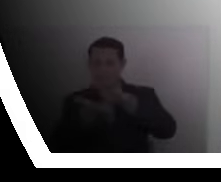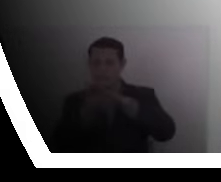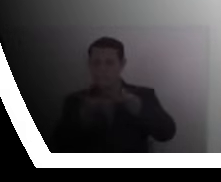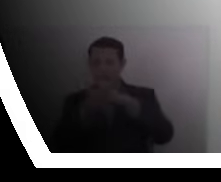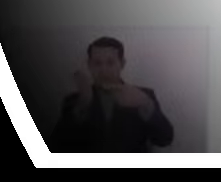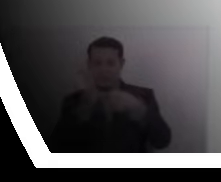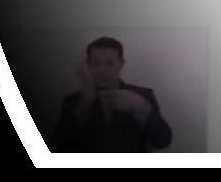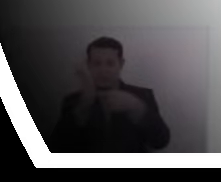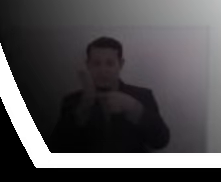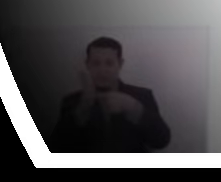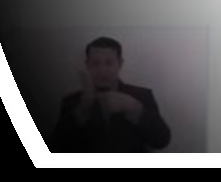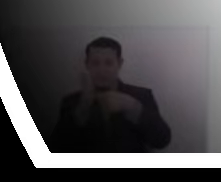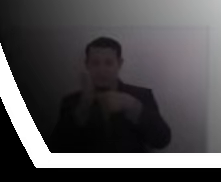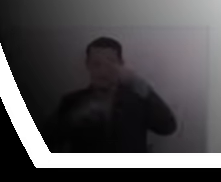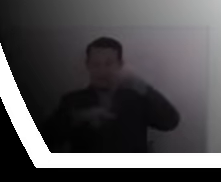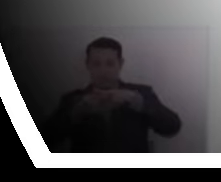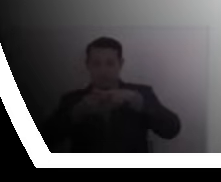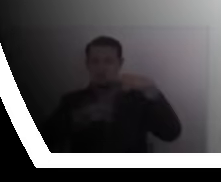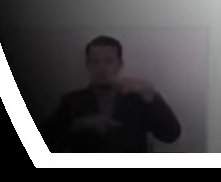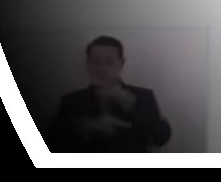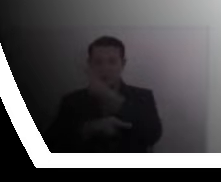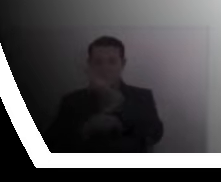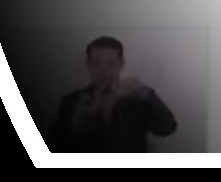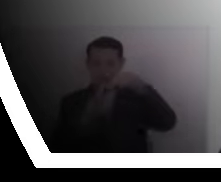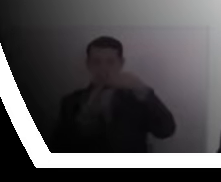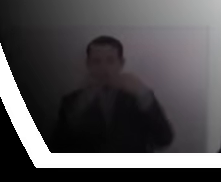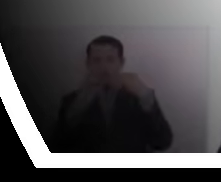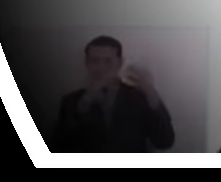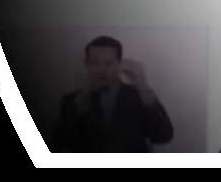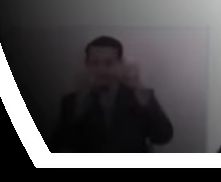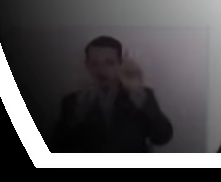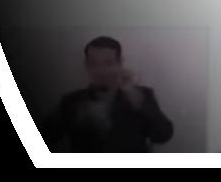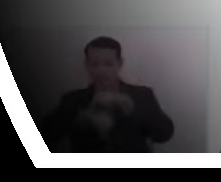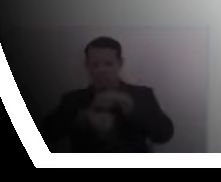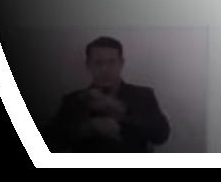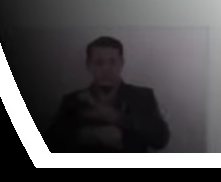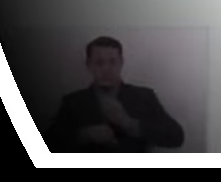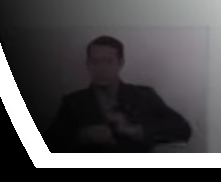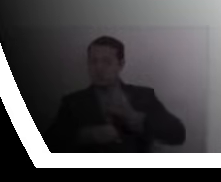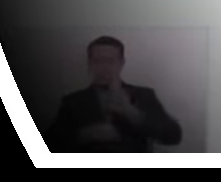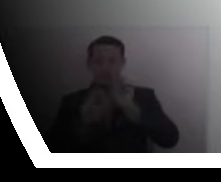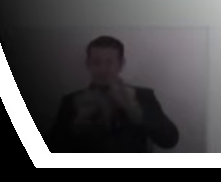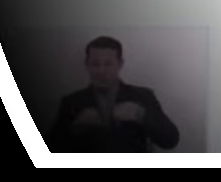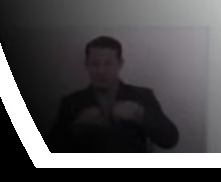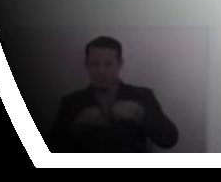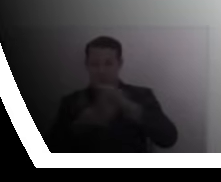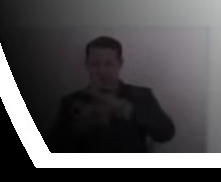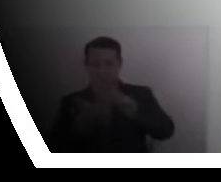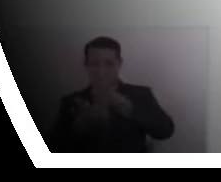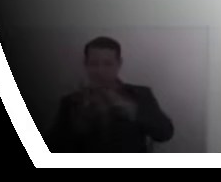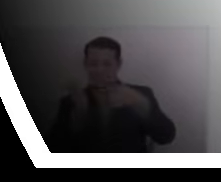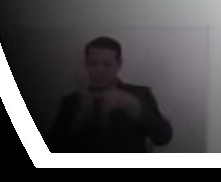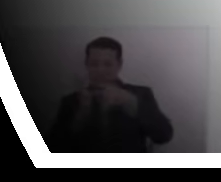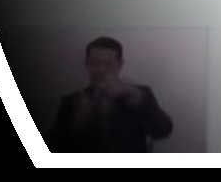de la deuda de arena y el fmln y ellos decían en algún momento que El Salvador no tenía la capacidad de honrar las deudas